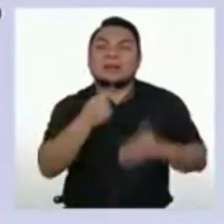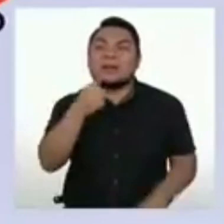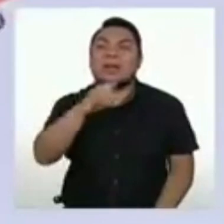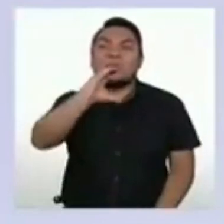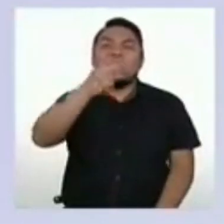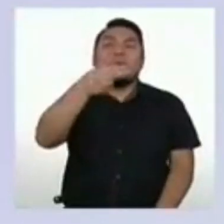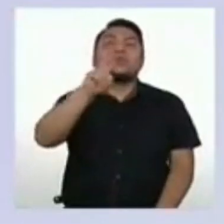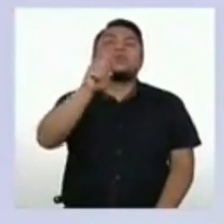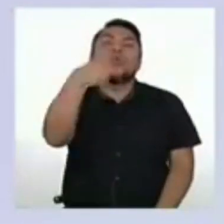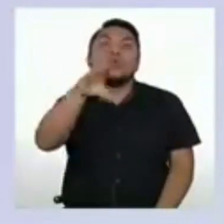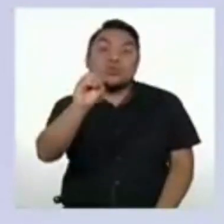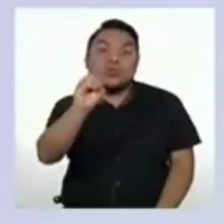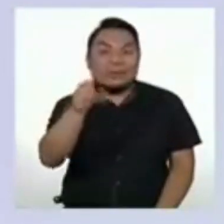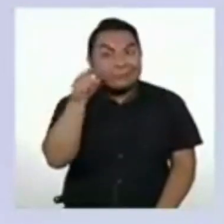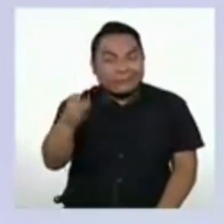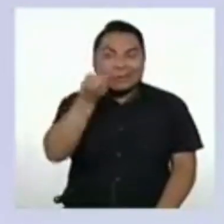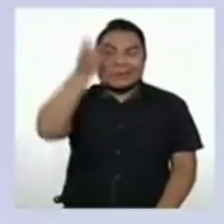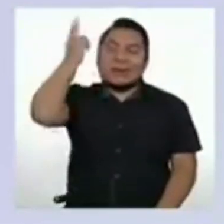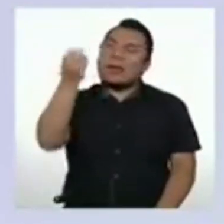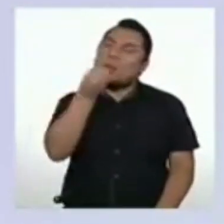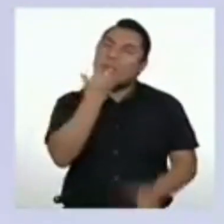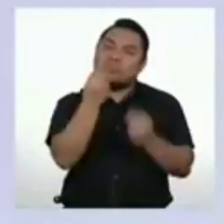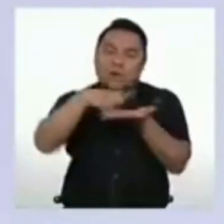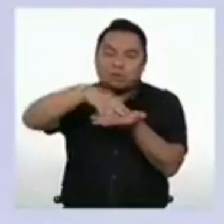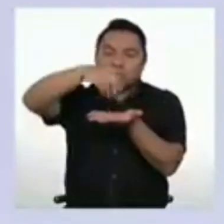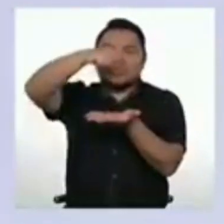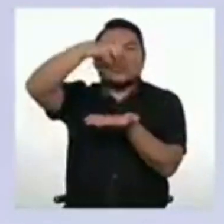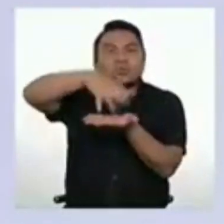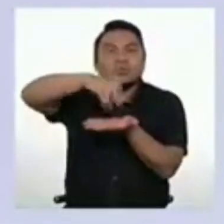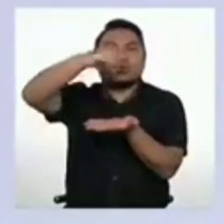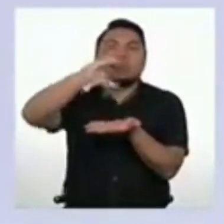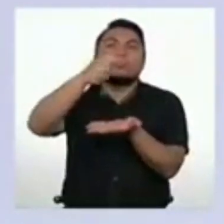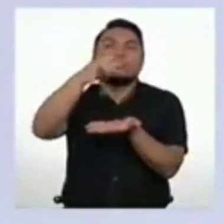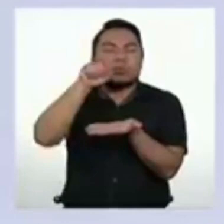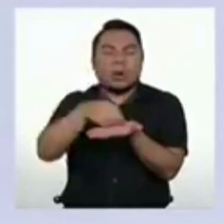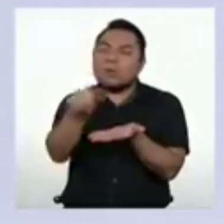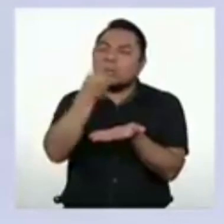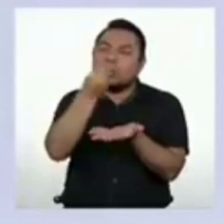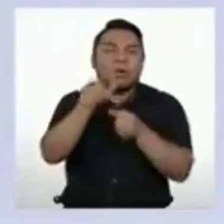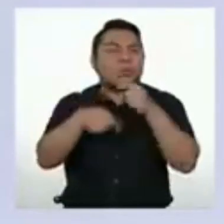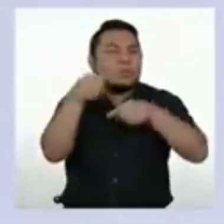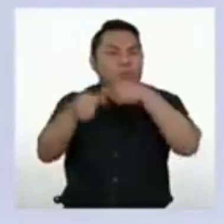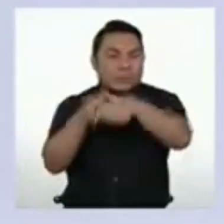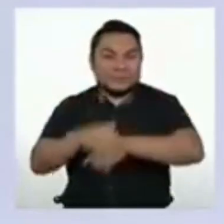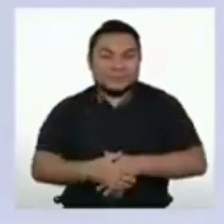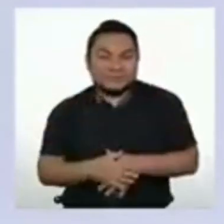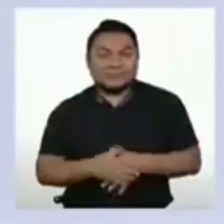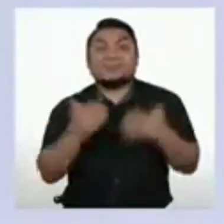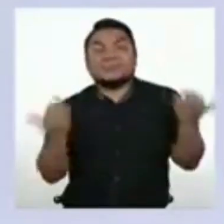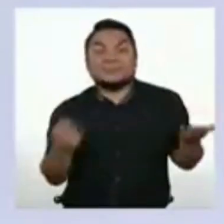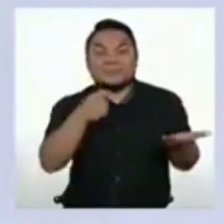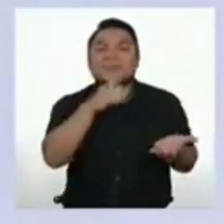chuño. Los incas consumían chuño como parte muy importante de sus alimentos diarios. Por